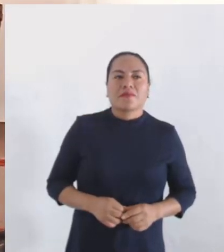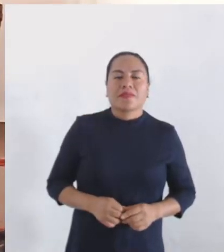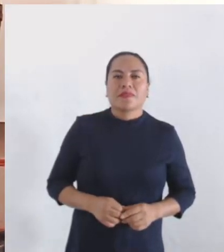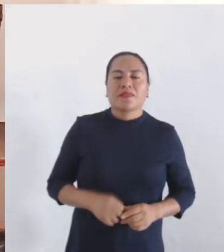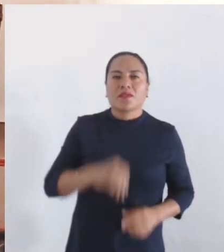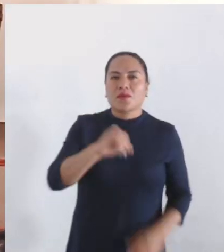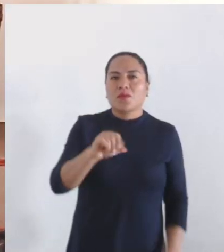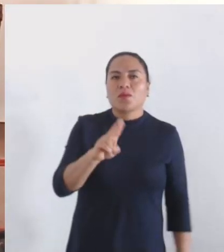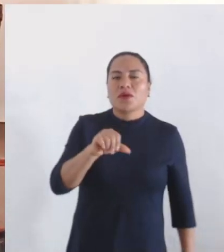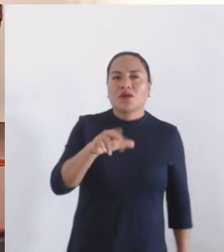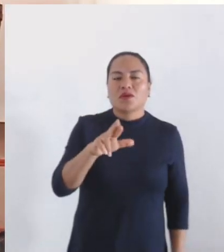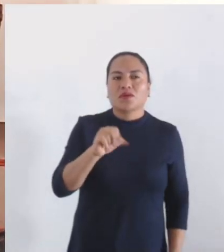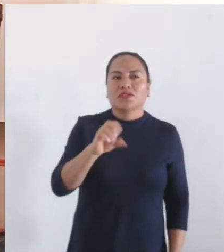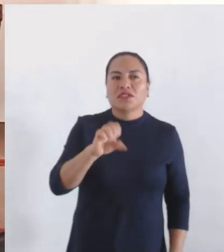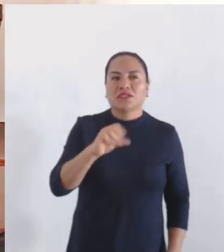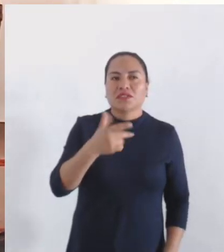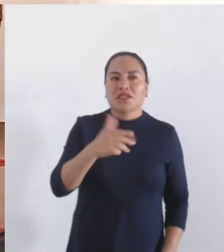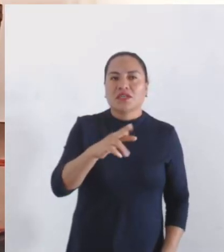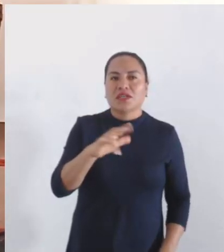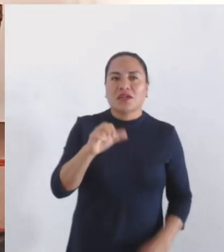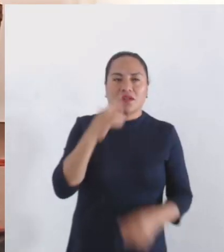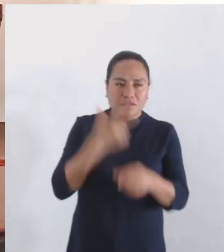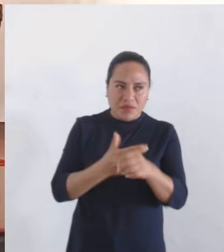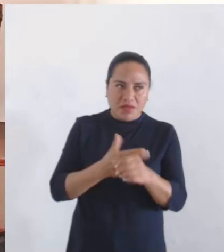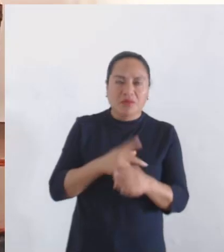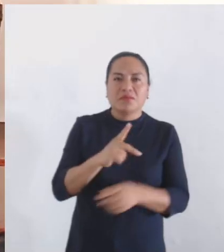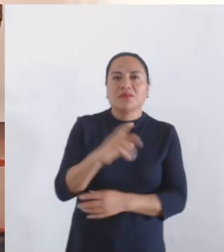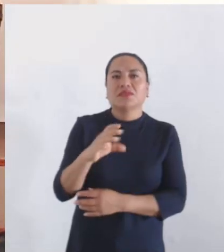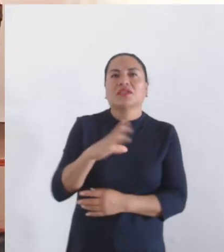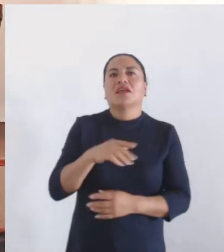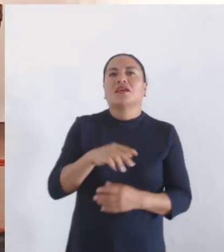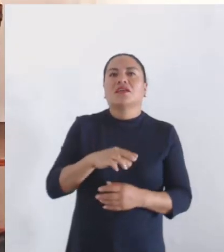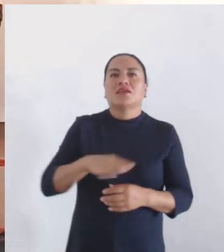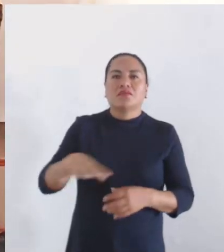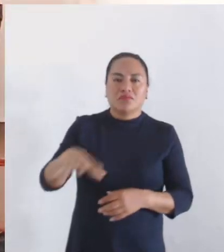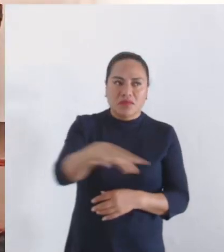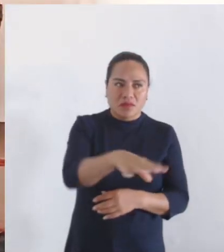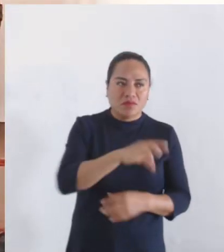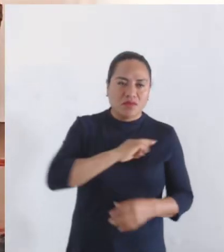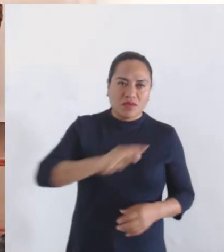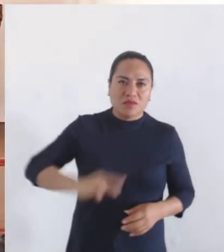Ciudadano Juan Rafael Rosa Serrera, Regidor de Protección Civil y de Zona Metropolitana.